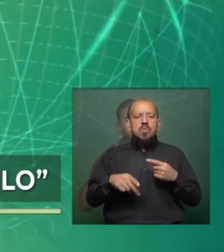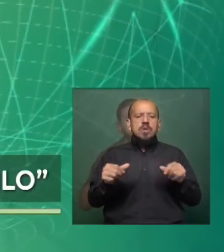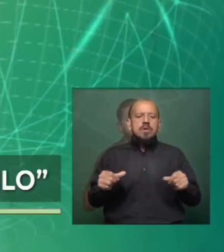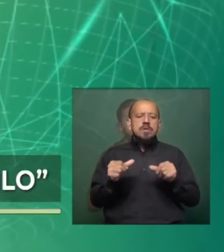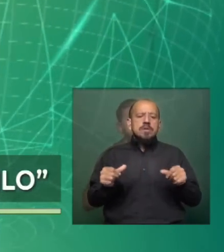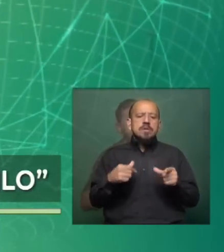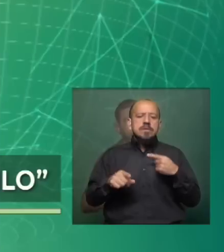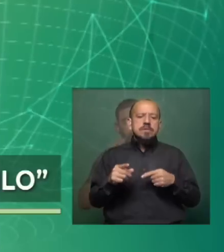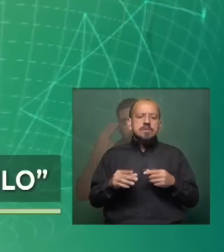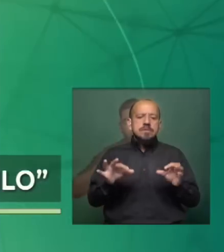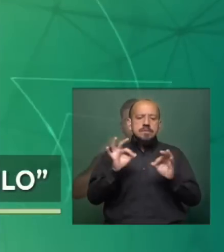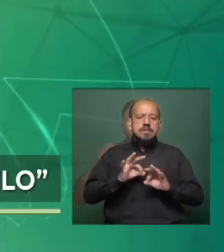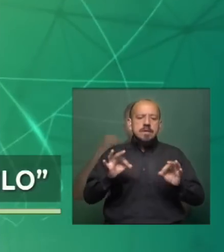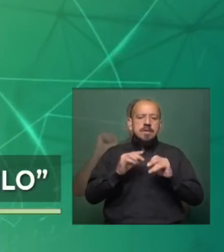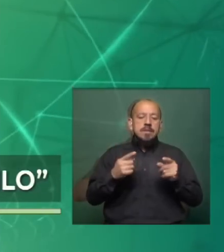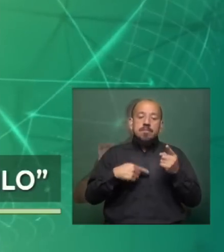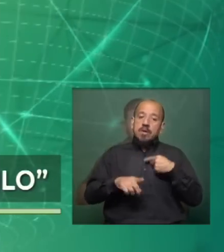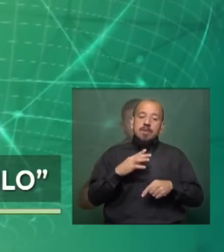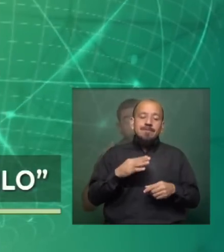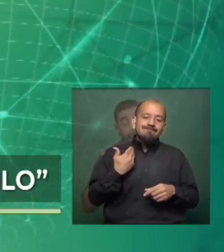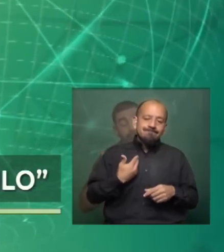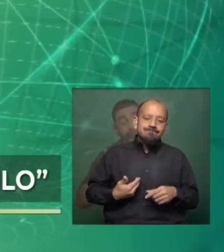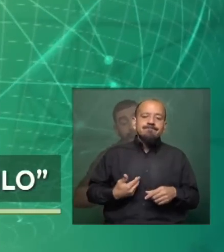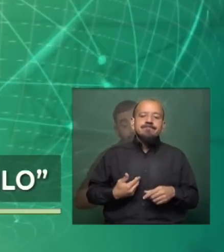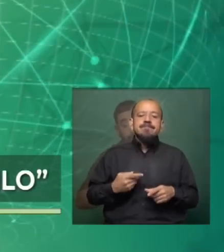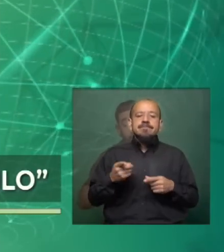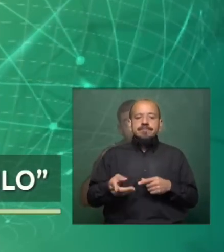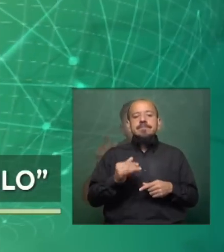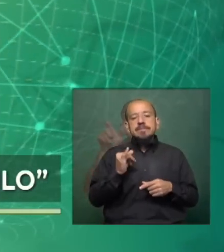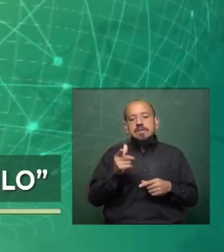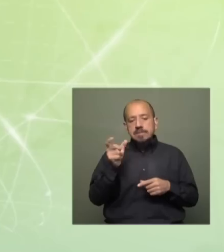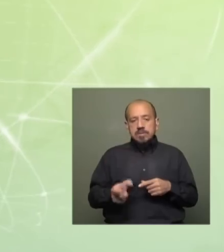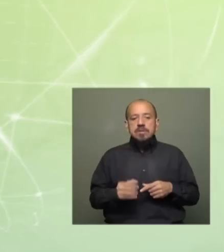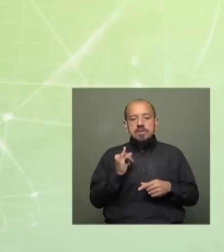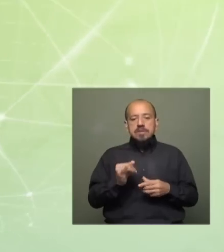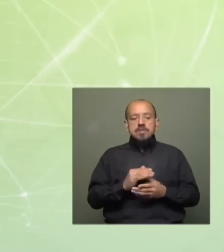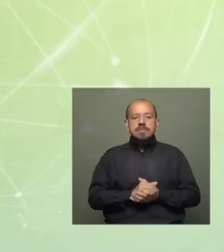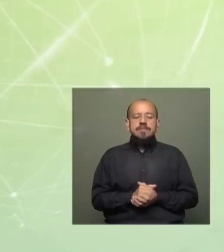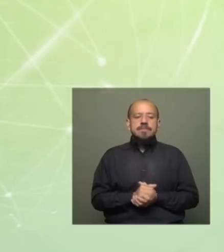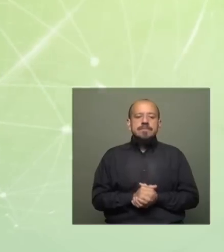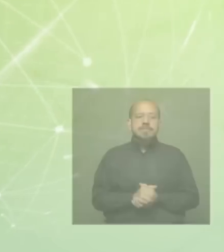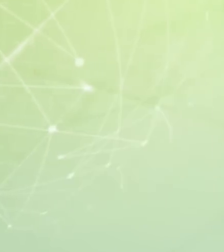cometerían un tipo de ningún tipo de delito pero lamentablemente esta persona lo hacía